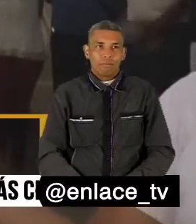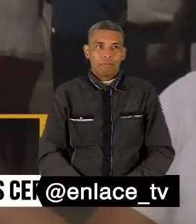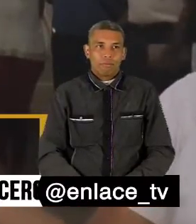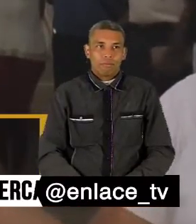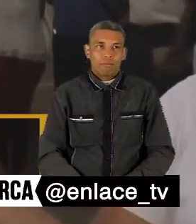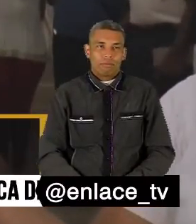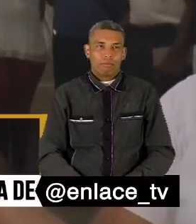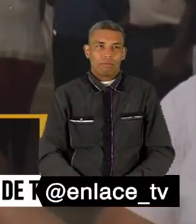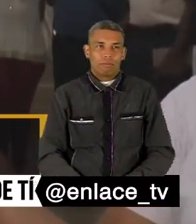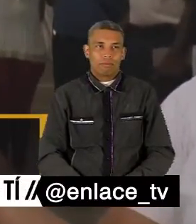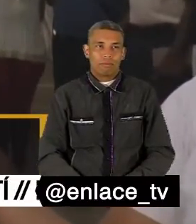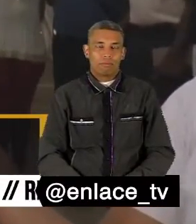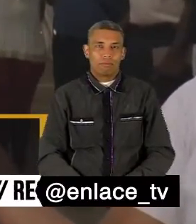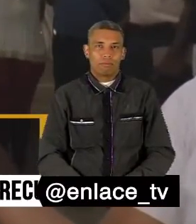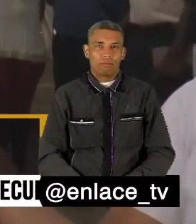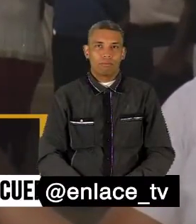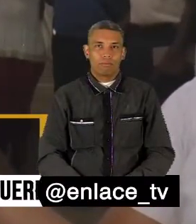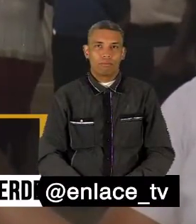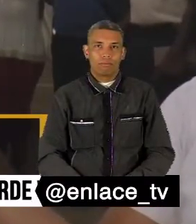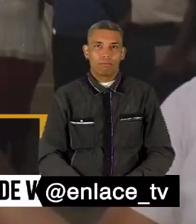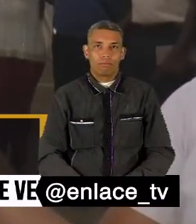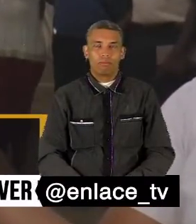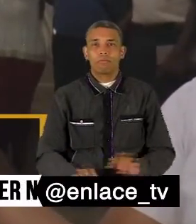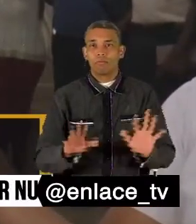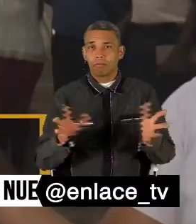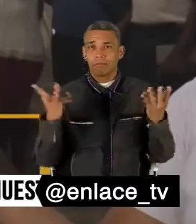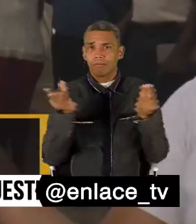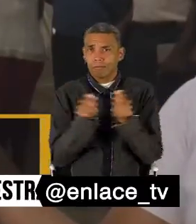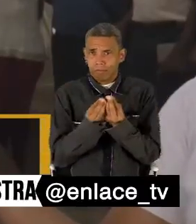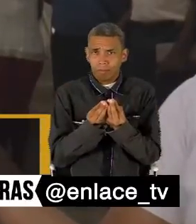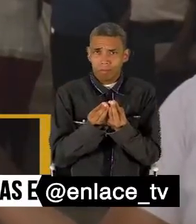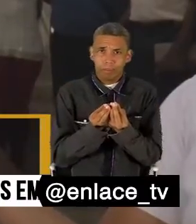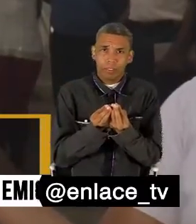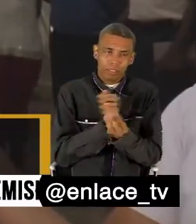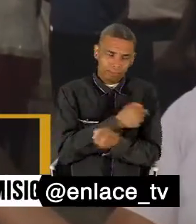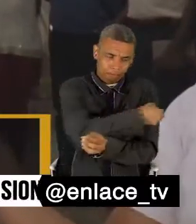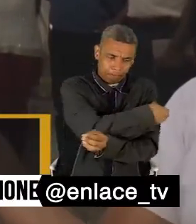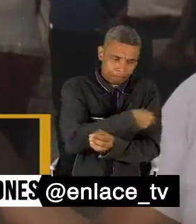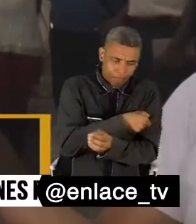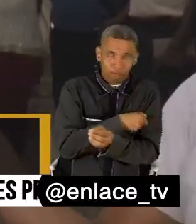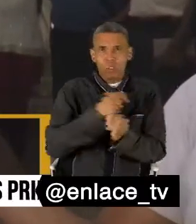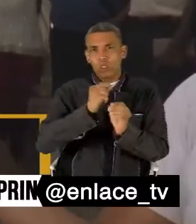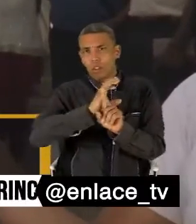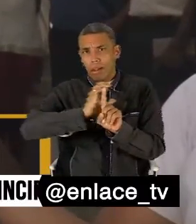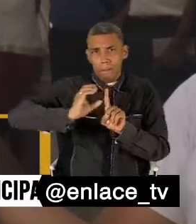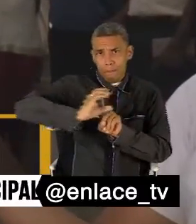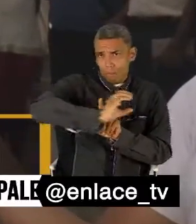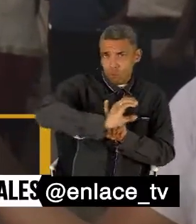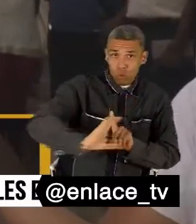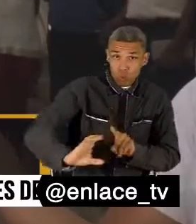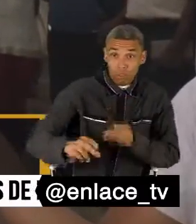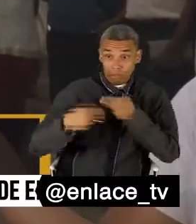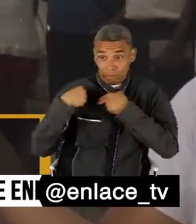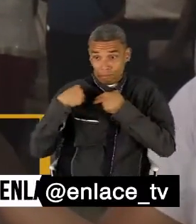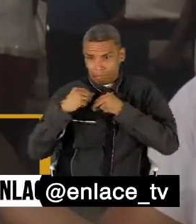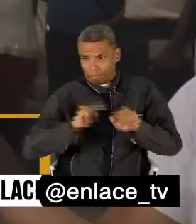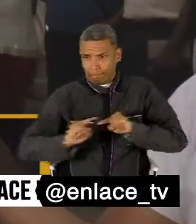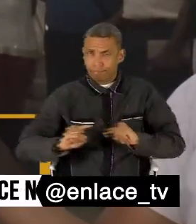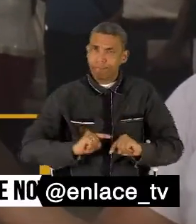con satisfacción la elección de ese Consejo Municipal de Cultura que tanto necesita el sector y la administración para poder